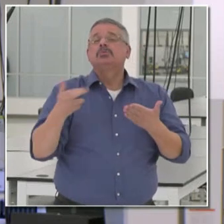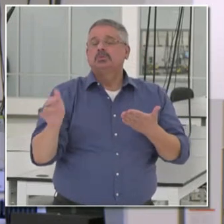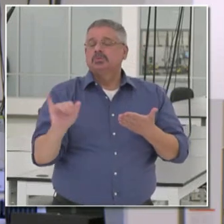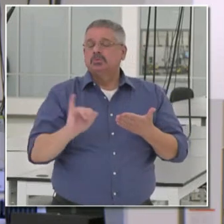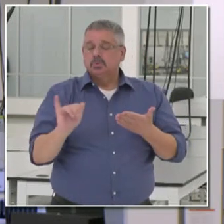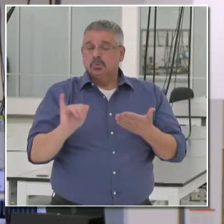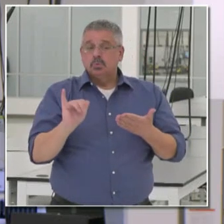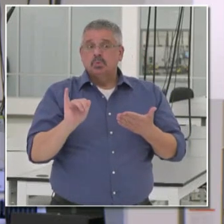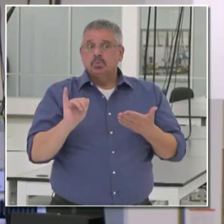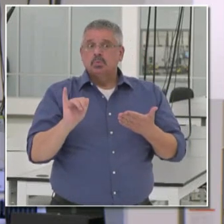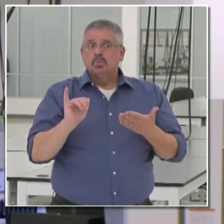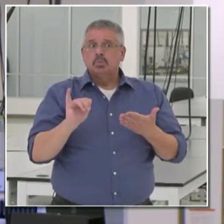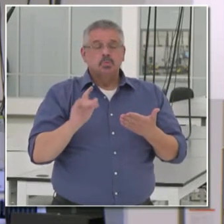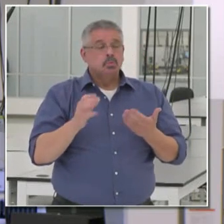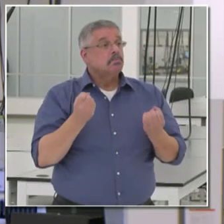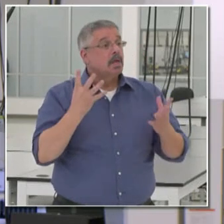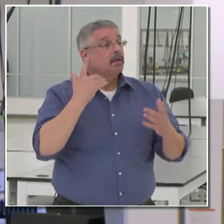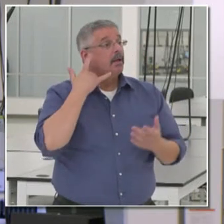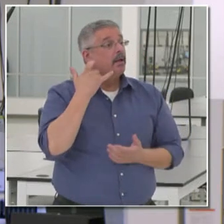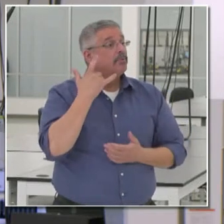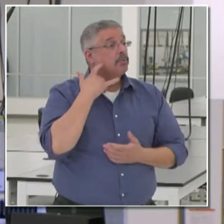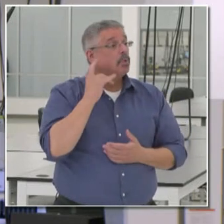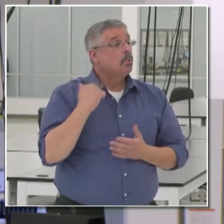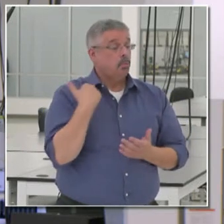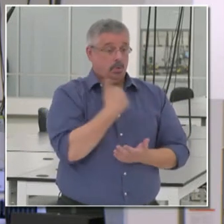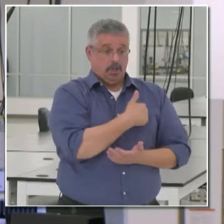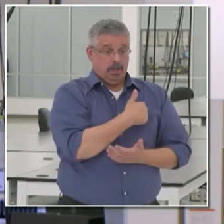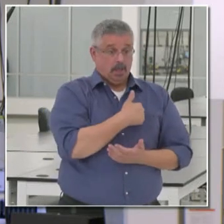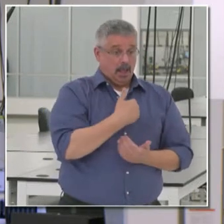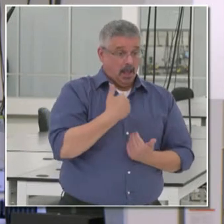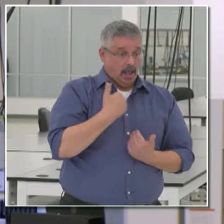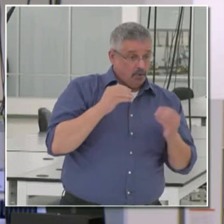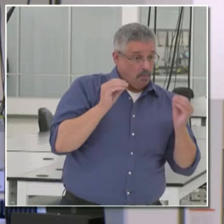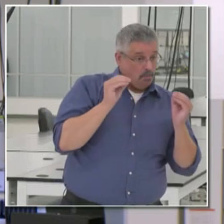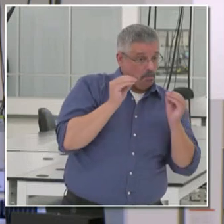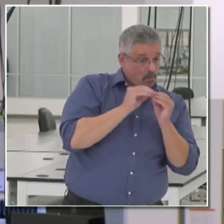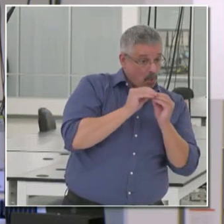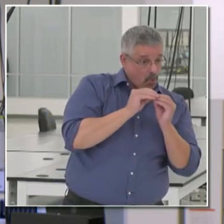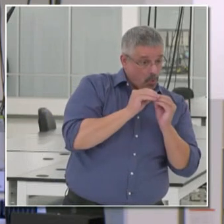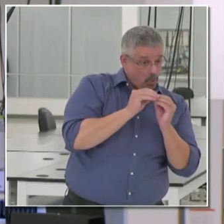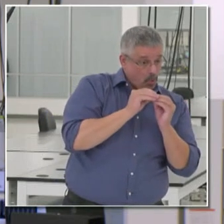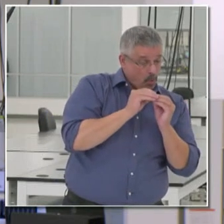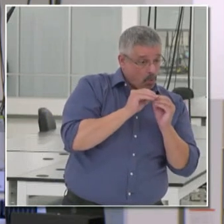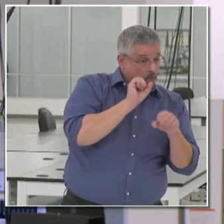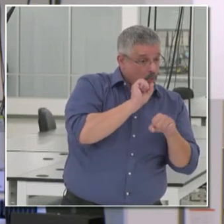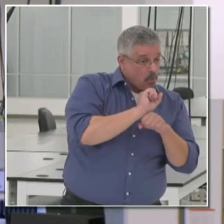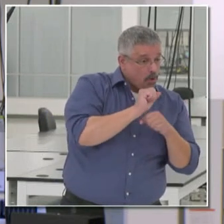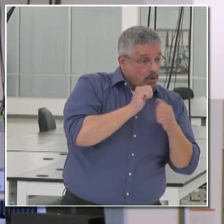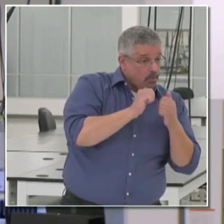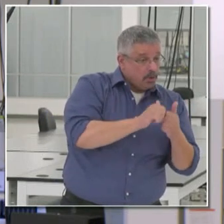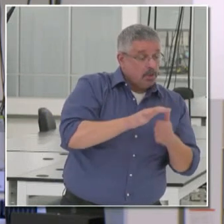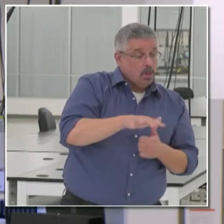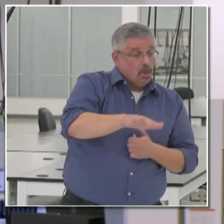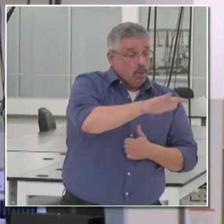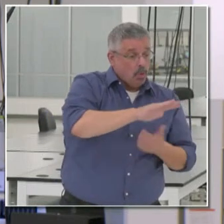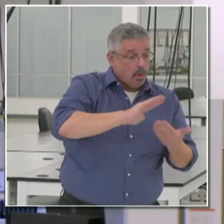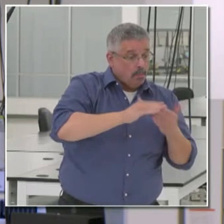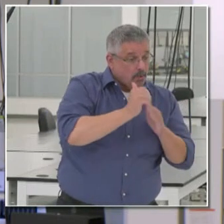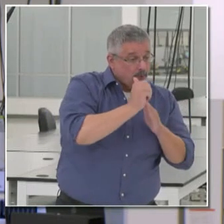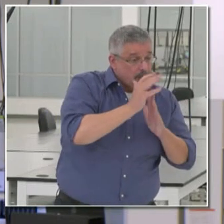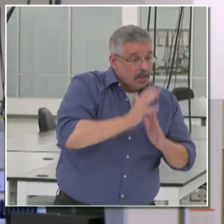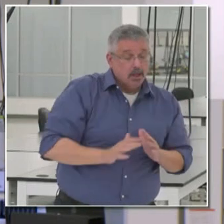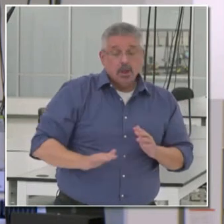sino también para destinar recursos en california tenemos más recursos para dirigir los